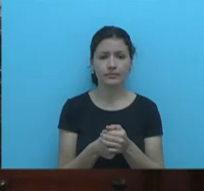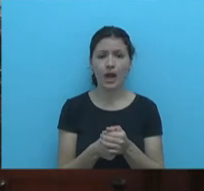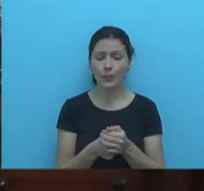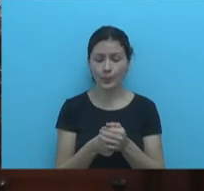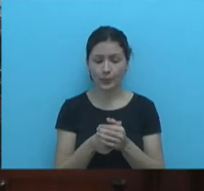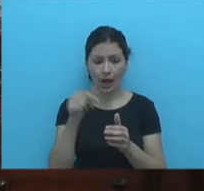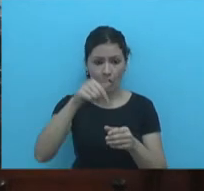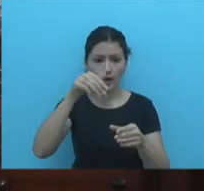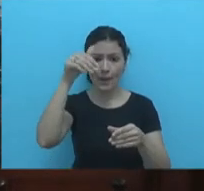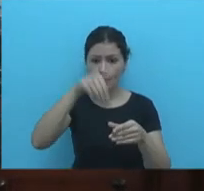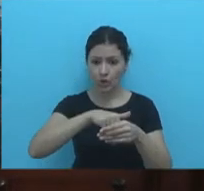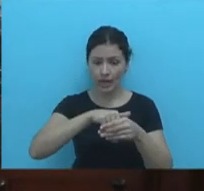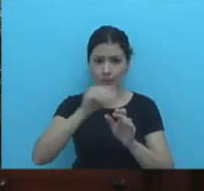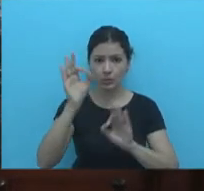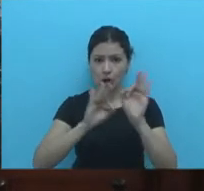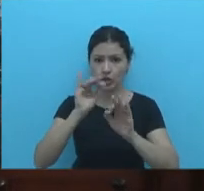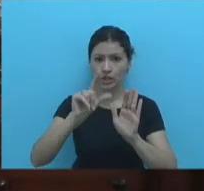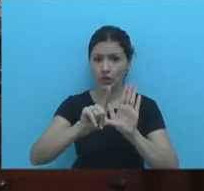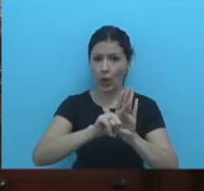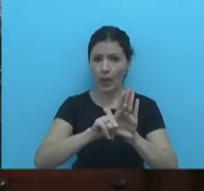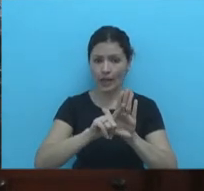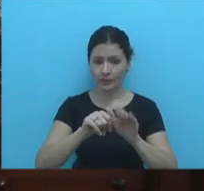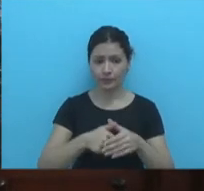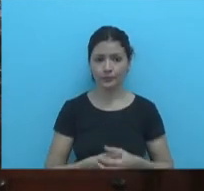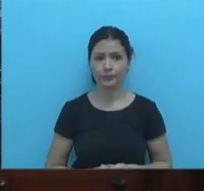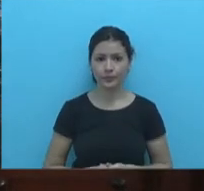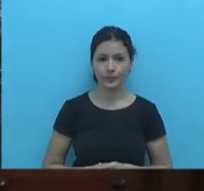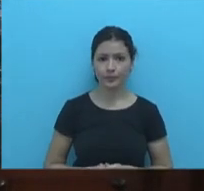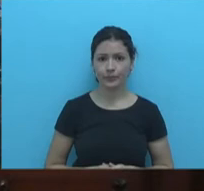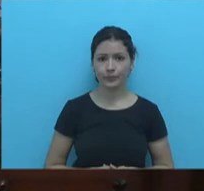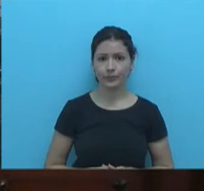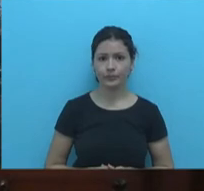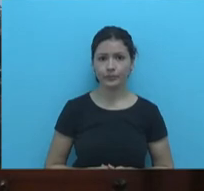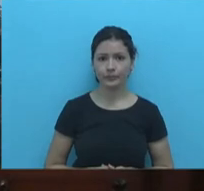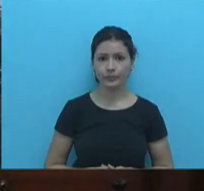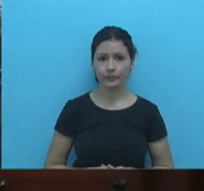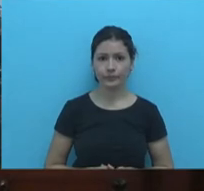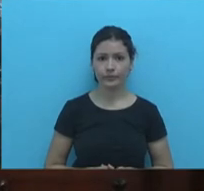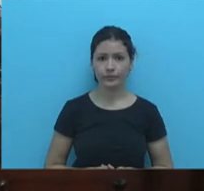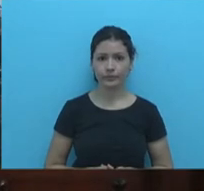en general, los invito a votar a los señores diputados. ¿Votamos?